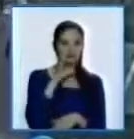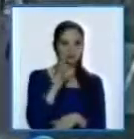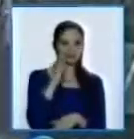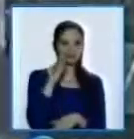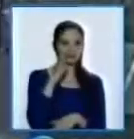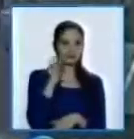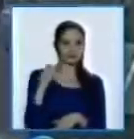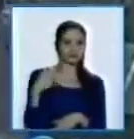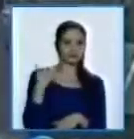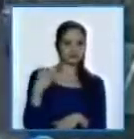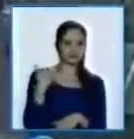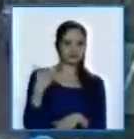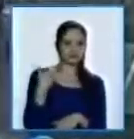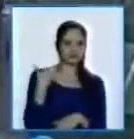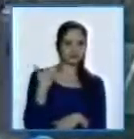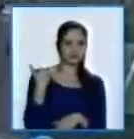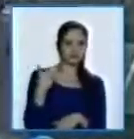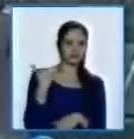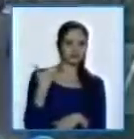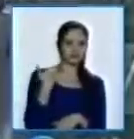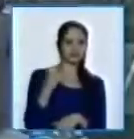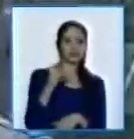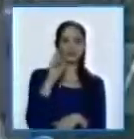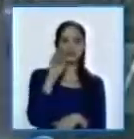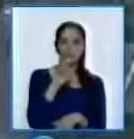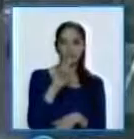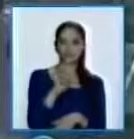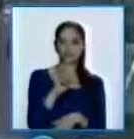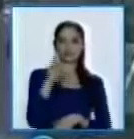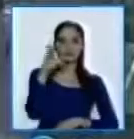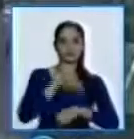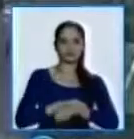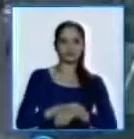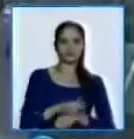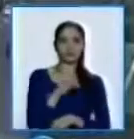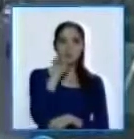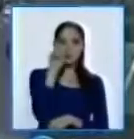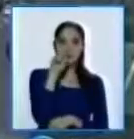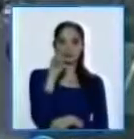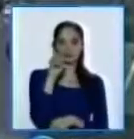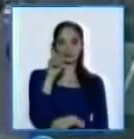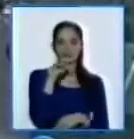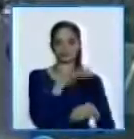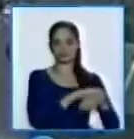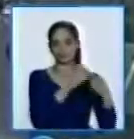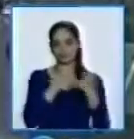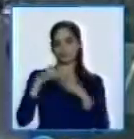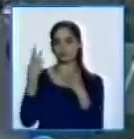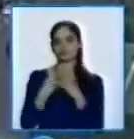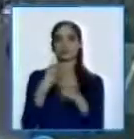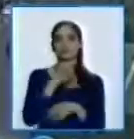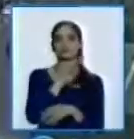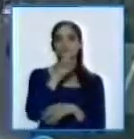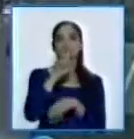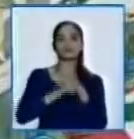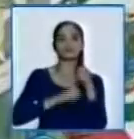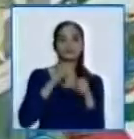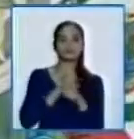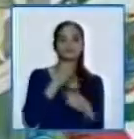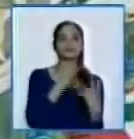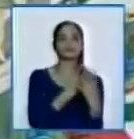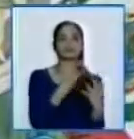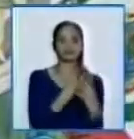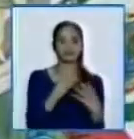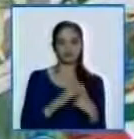menor de edad, fueron capturados. 2 permanecen detenidos y solo uno ha sido condenado, y la pena fue de 26 años de cárcel.